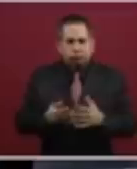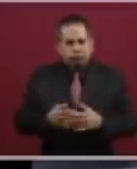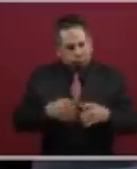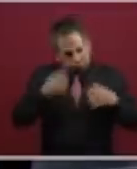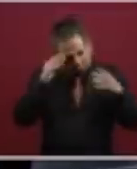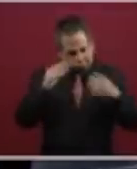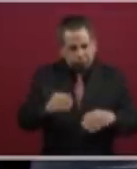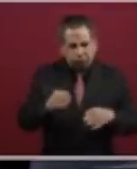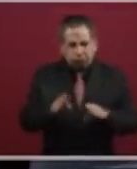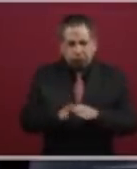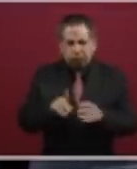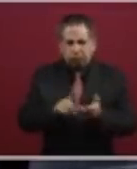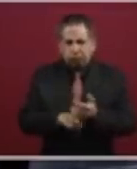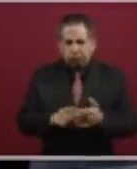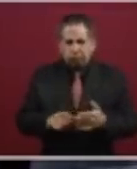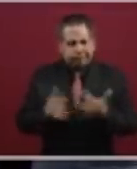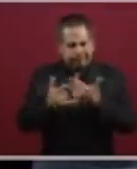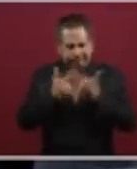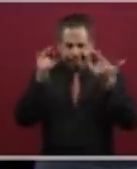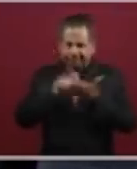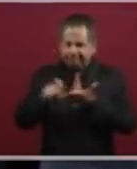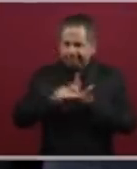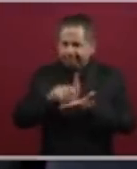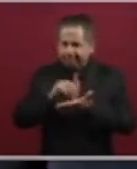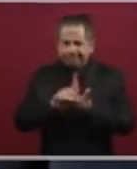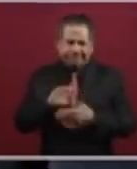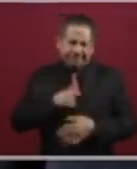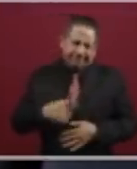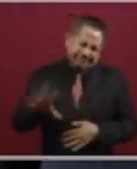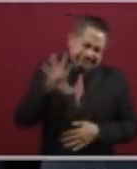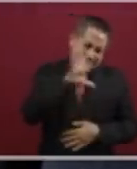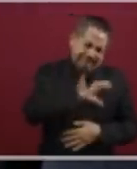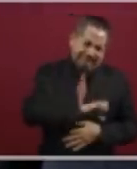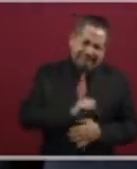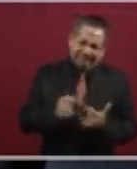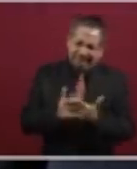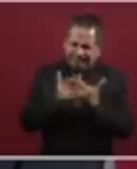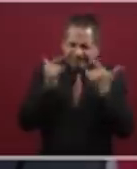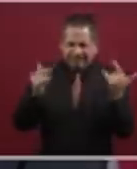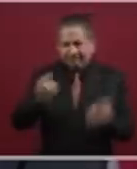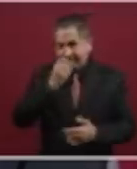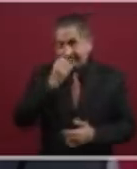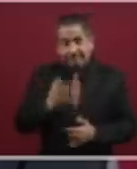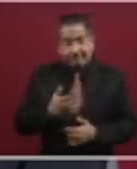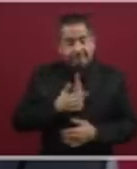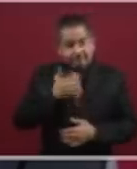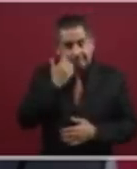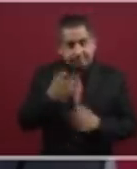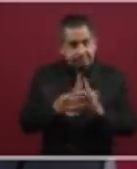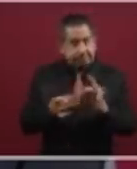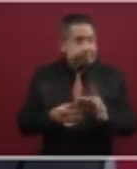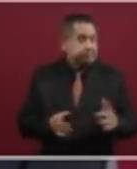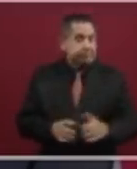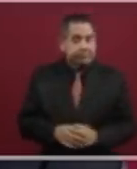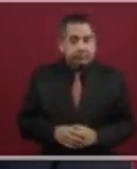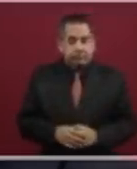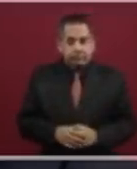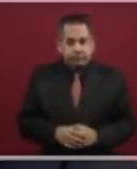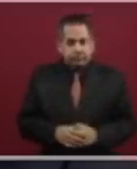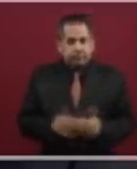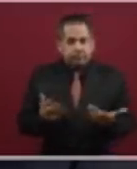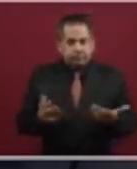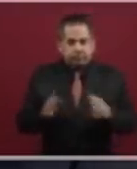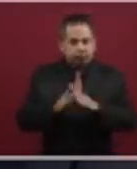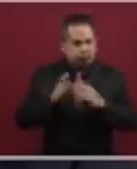dedicarme a la investigación histórica. Me fascina la historia. ¿Sí? ¿Y por qué no